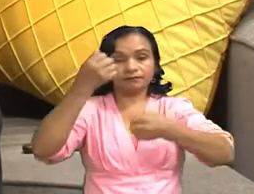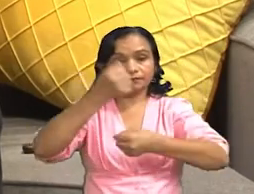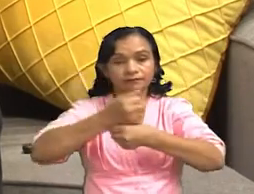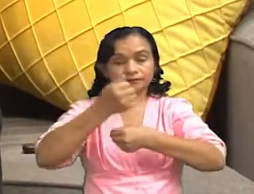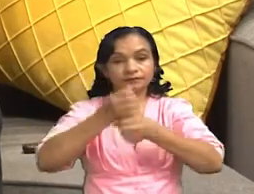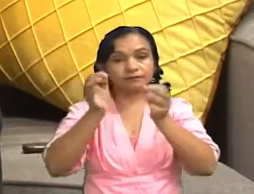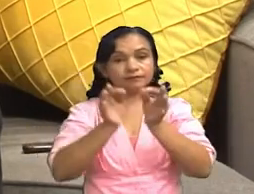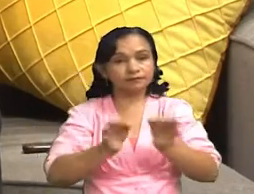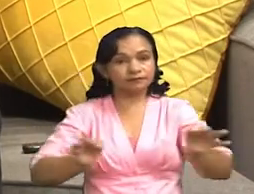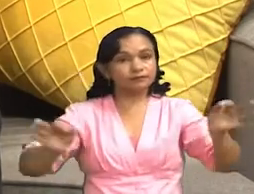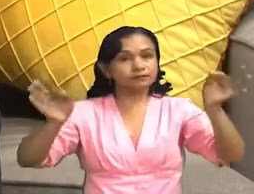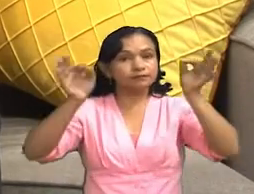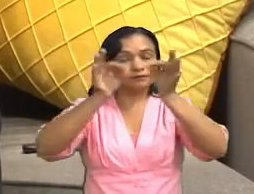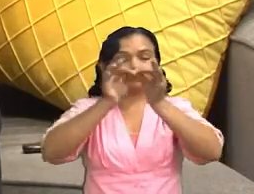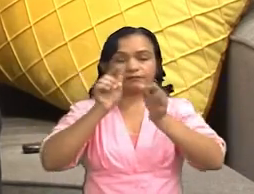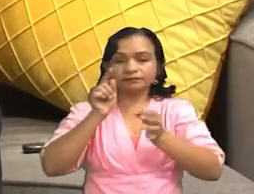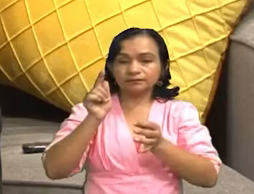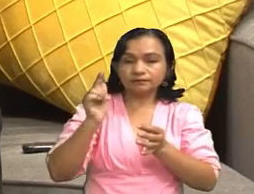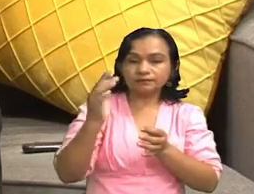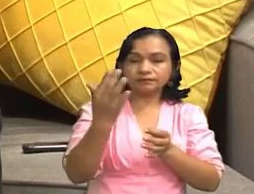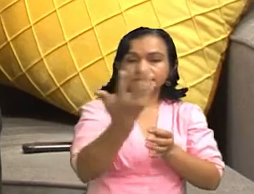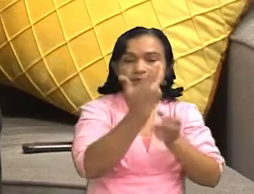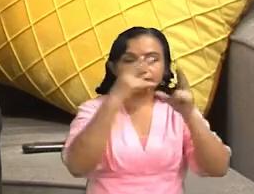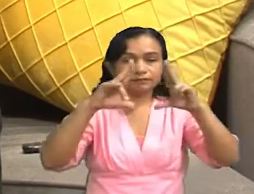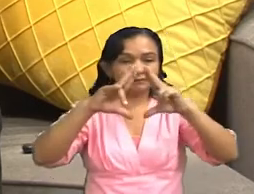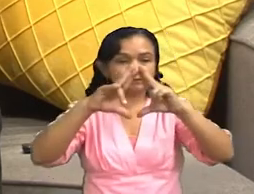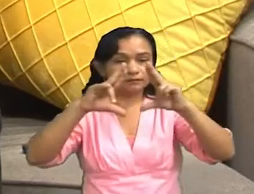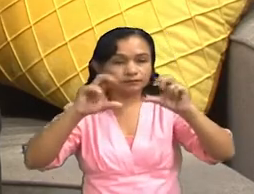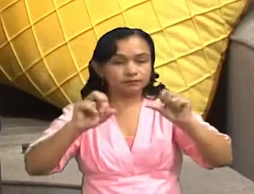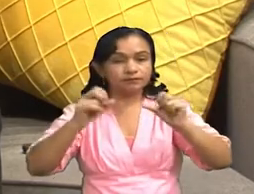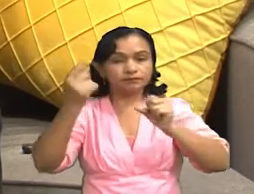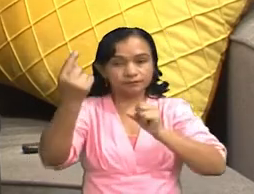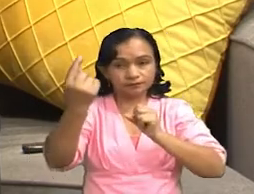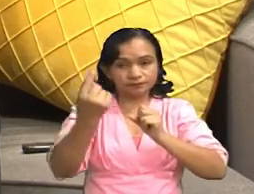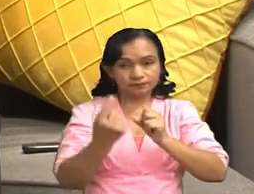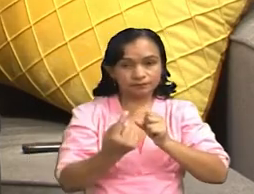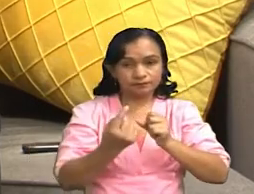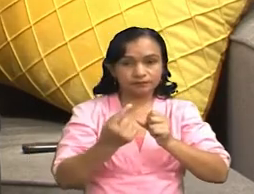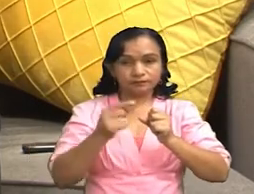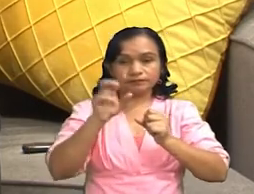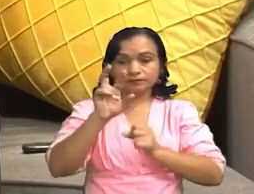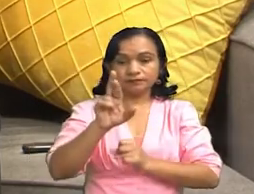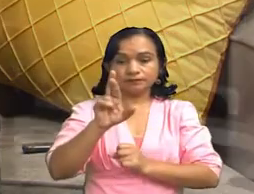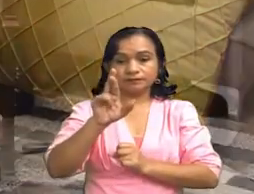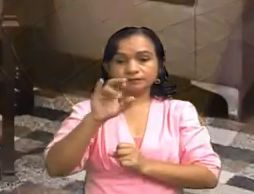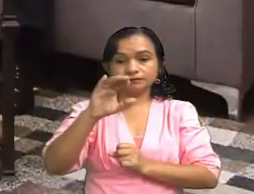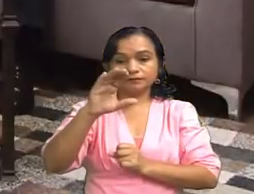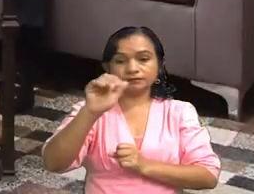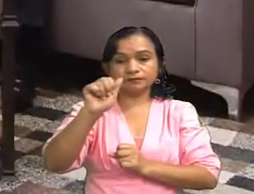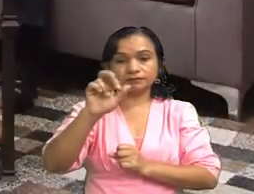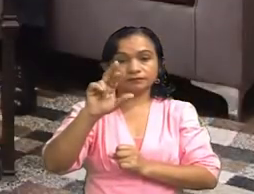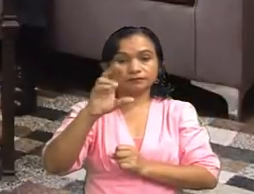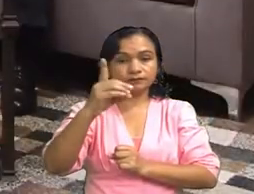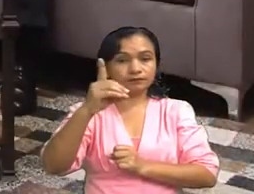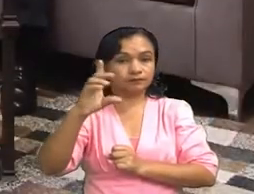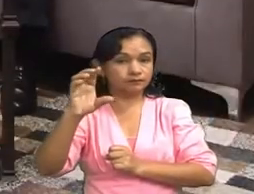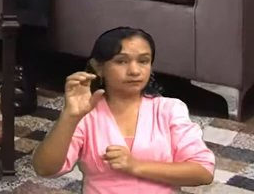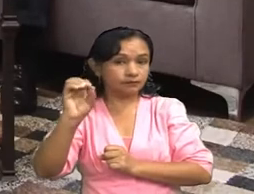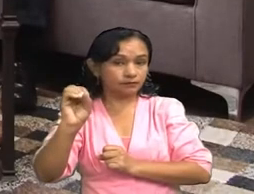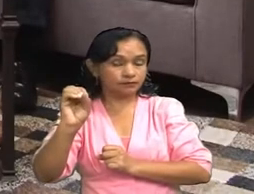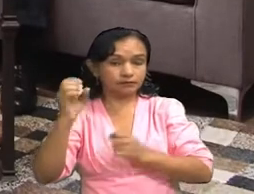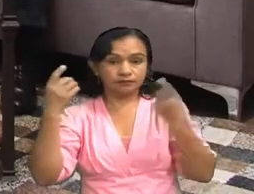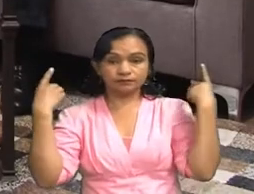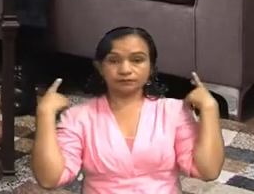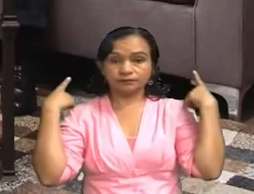y que además se extiende en todo el territorio nacional. Pues con nosotros ya el compañero Ricardo Somarriba Reyes, quien es